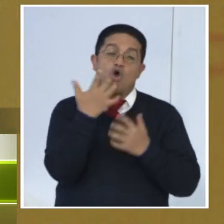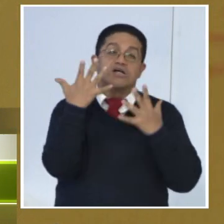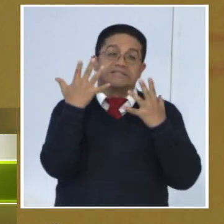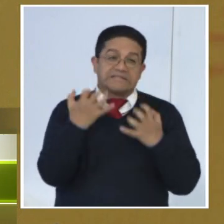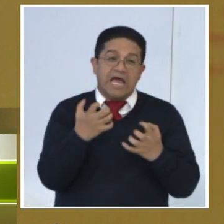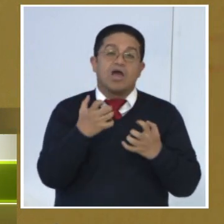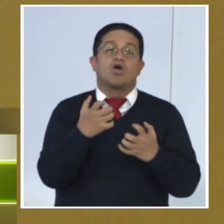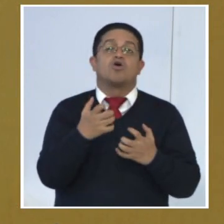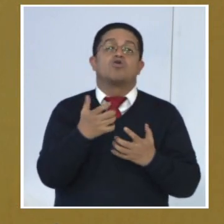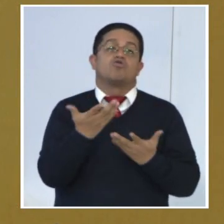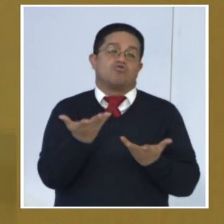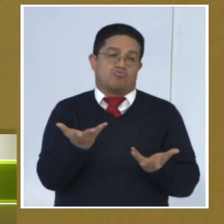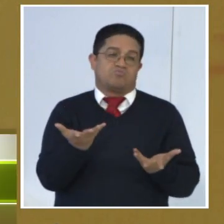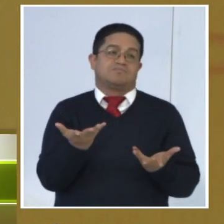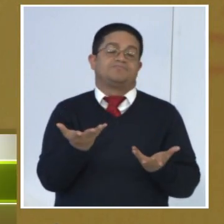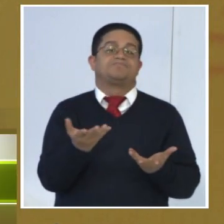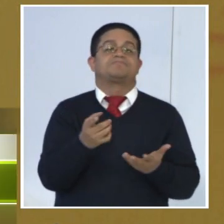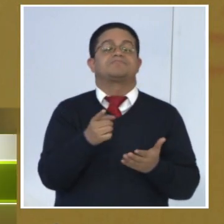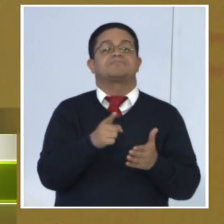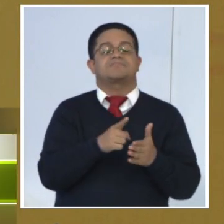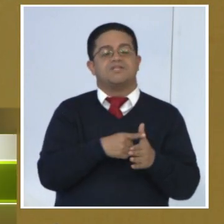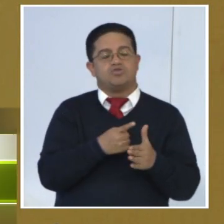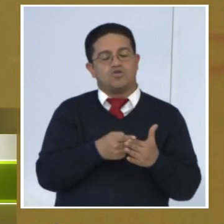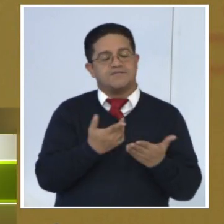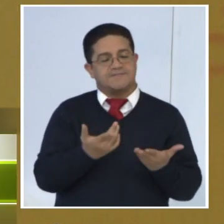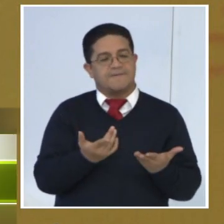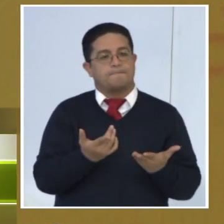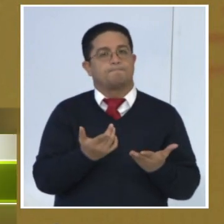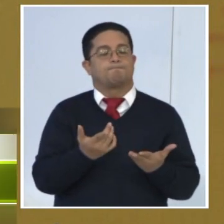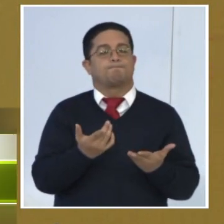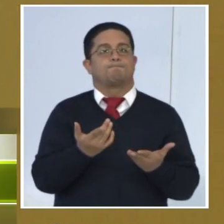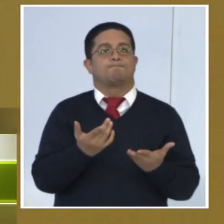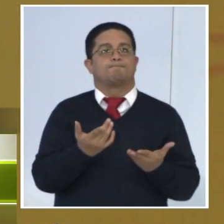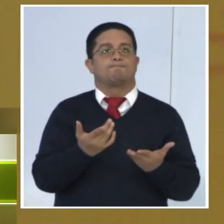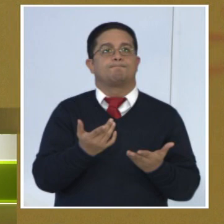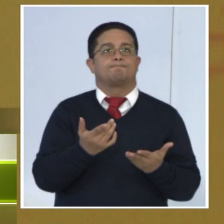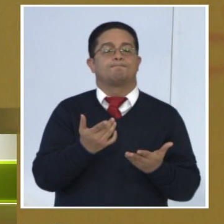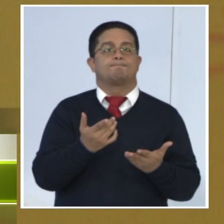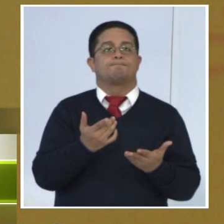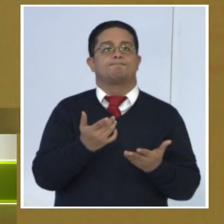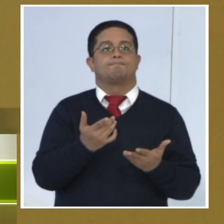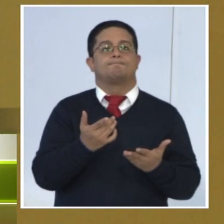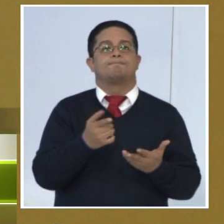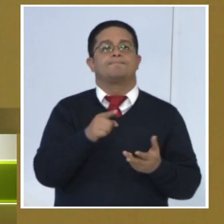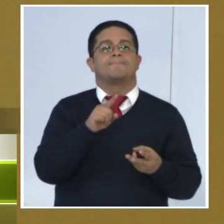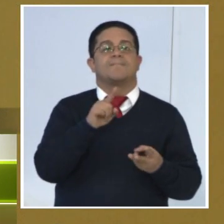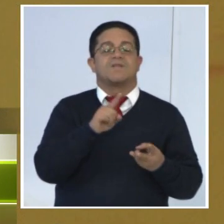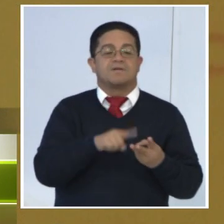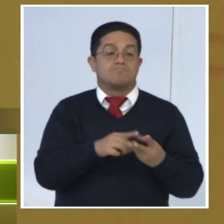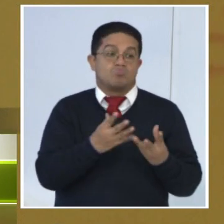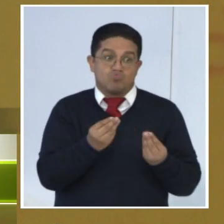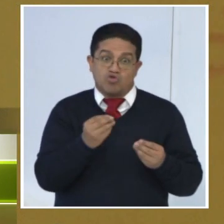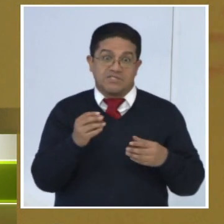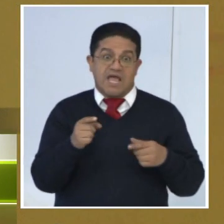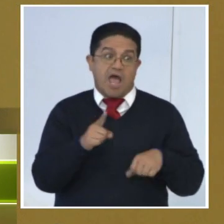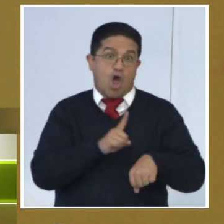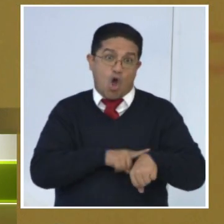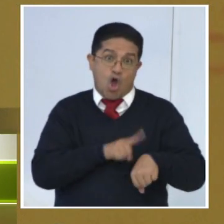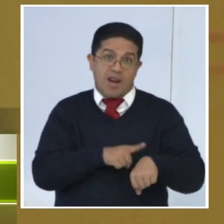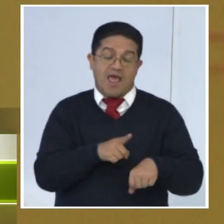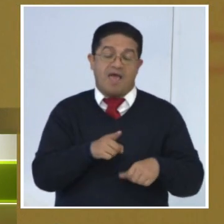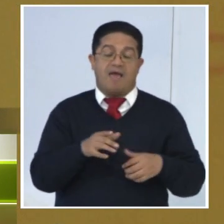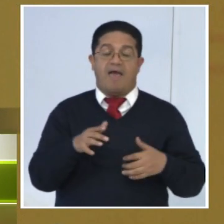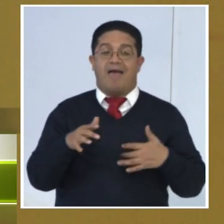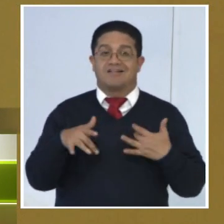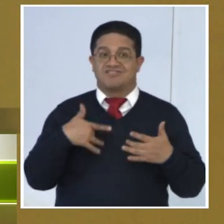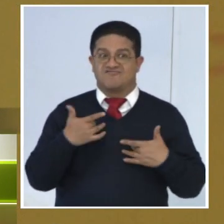pueden sufrir de ojo seco. En esos casos de esos niños que están muchas horas con actividades de visión de cerca o que